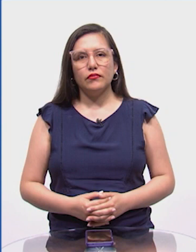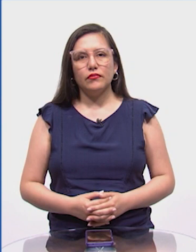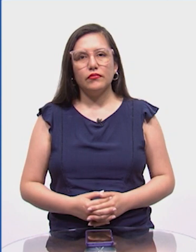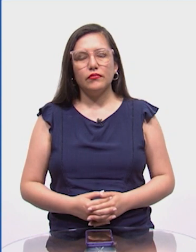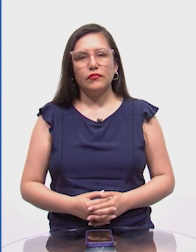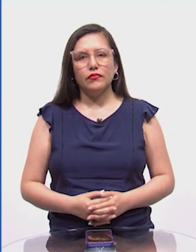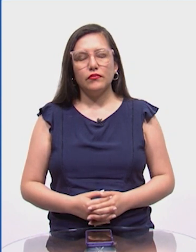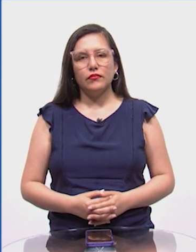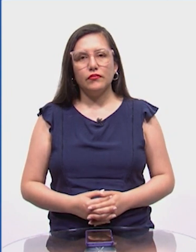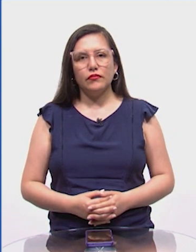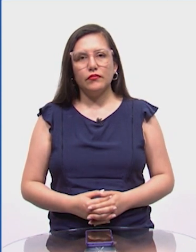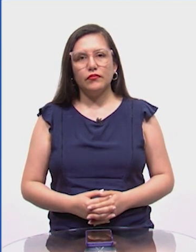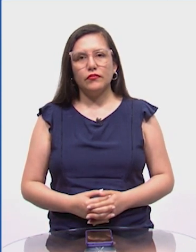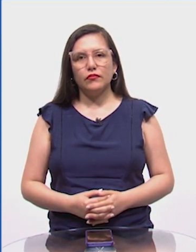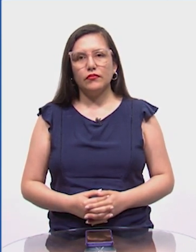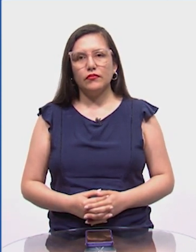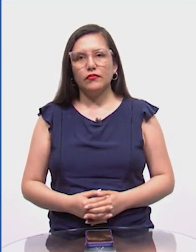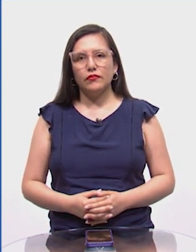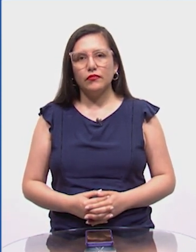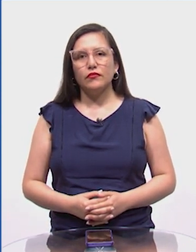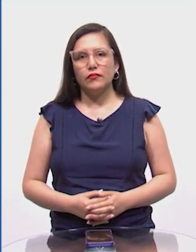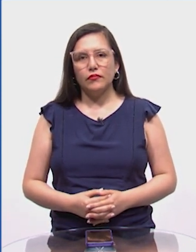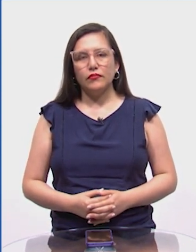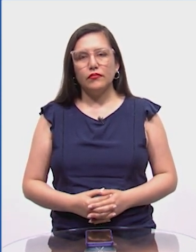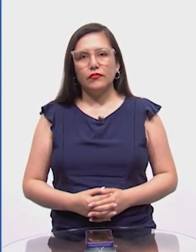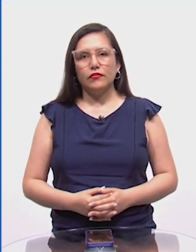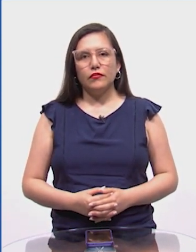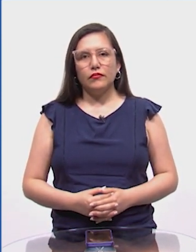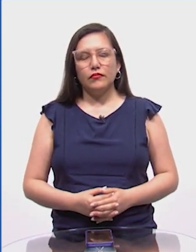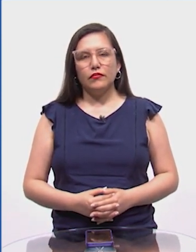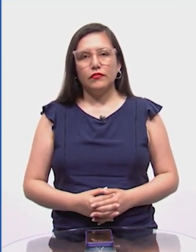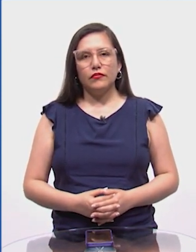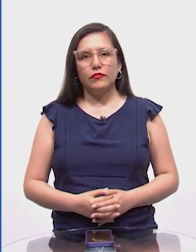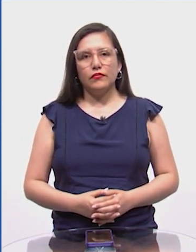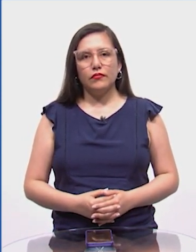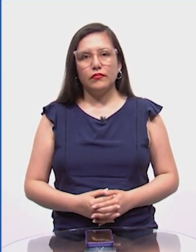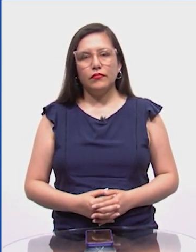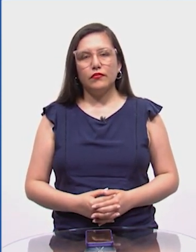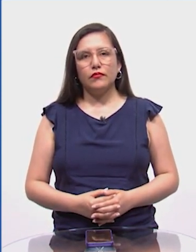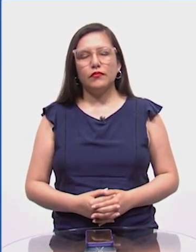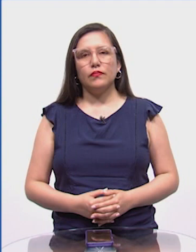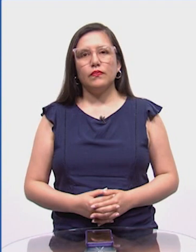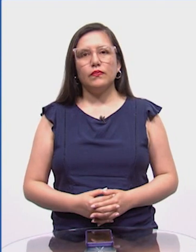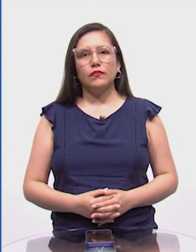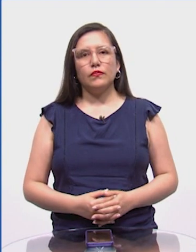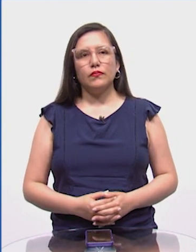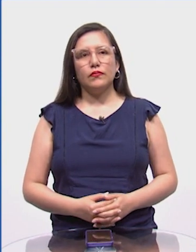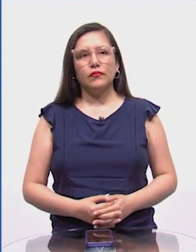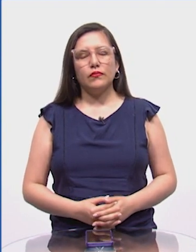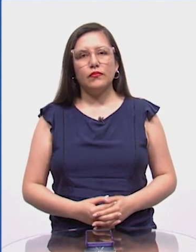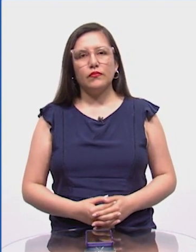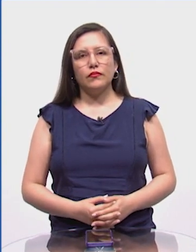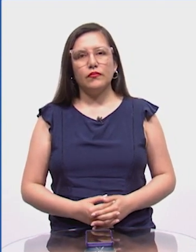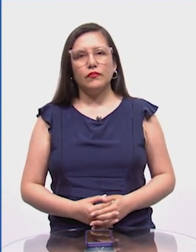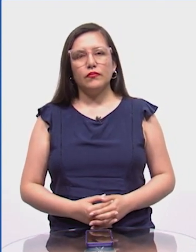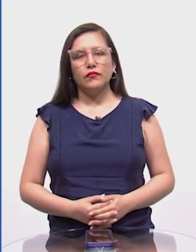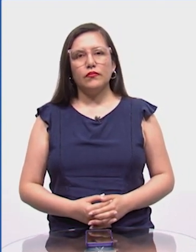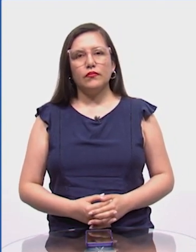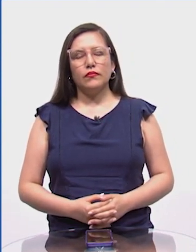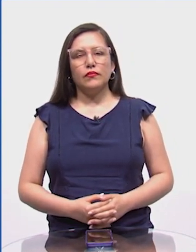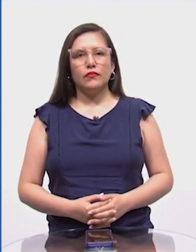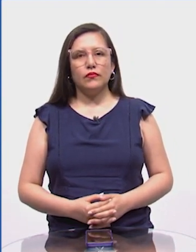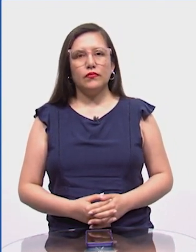Y hemos dicho que en Trujillo, por ejemplo, hay 37.000 desocupados. La tasa de empleo ha subido